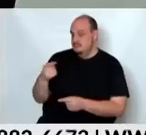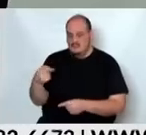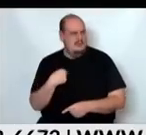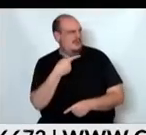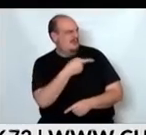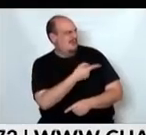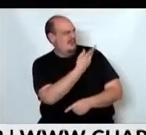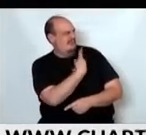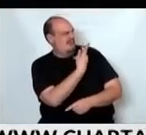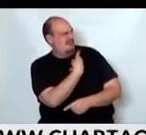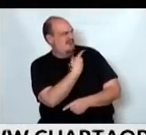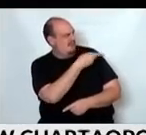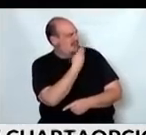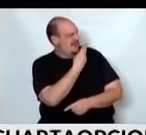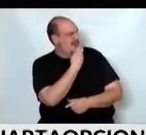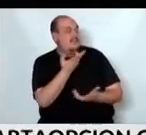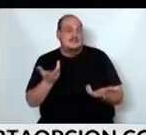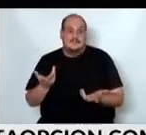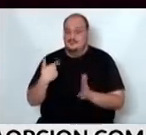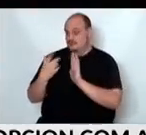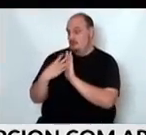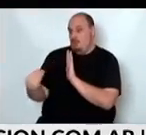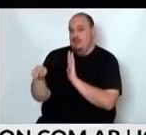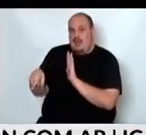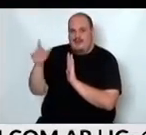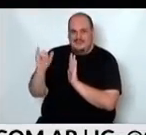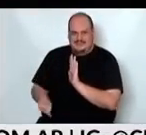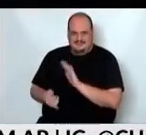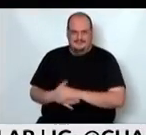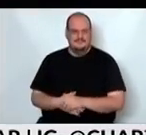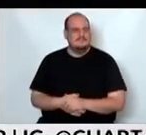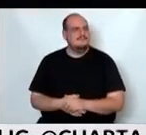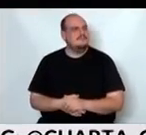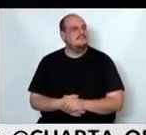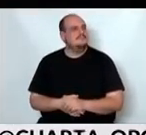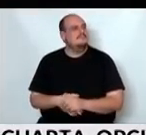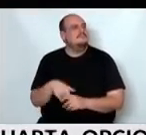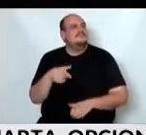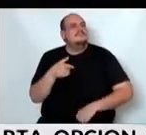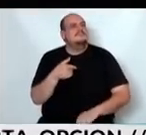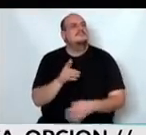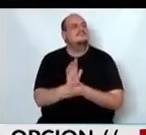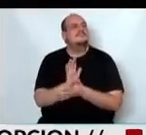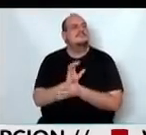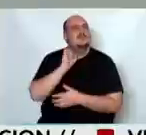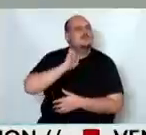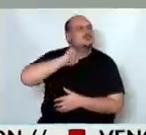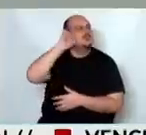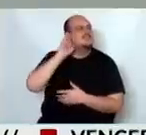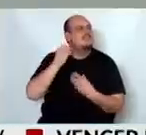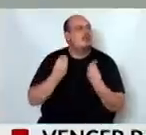fumas. ¿Entendés? Hay muchas cosas que uno dice, bueno, con el ejemplo tengo que hacer. ¿Qué es el suicidio? ¿Qué es?